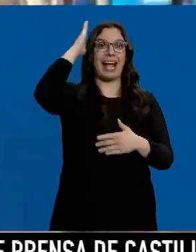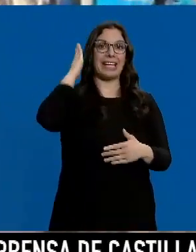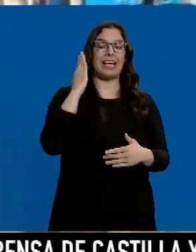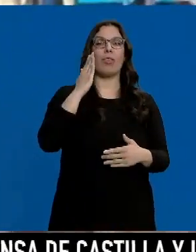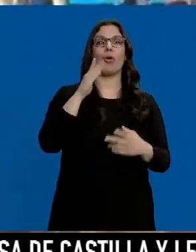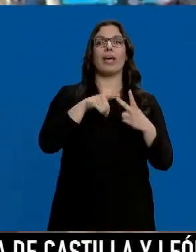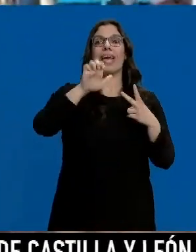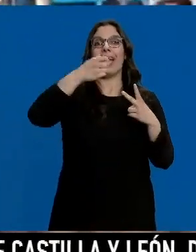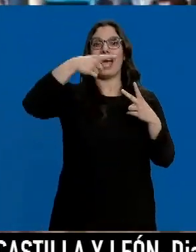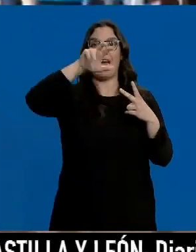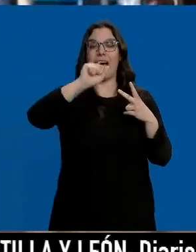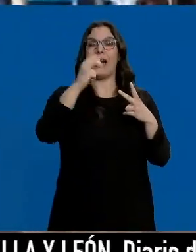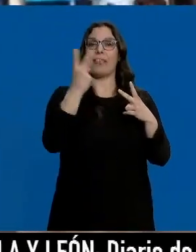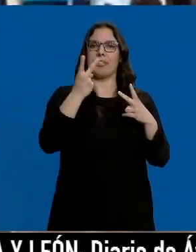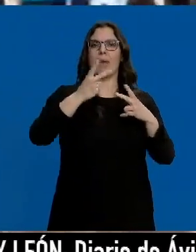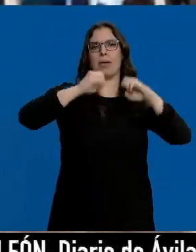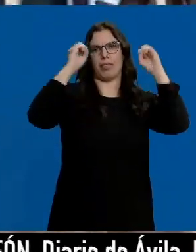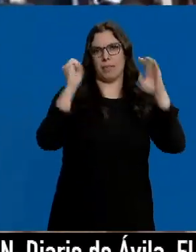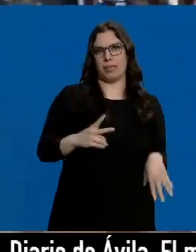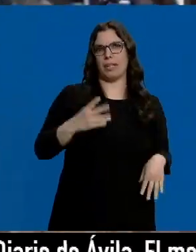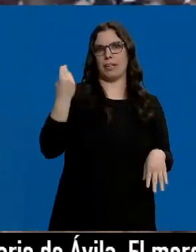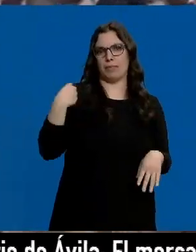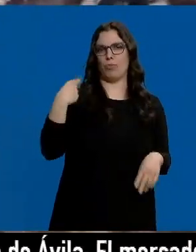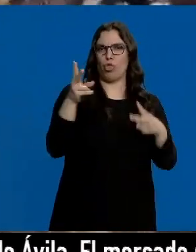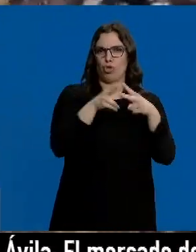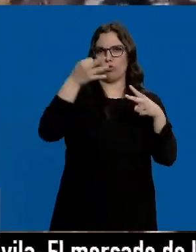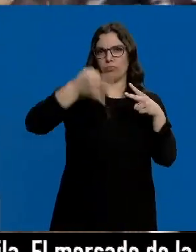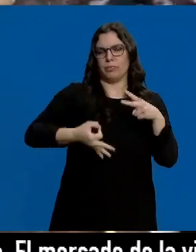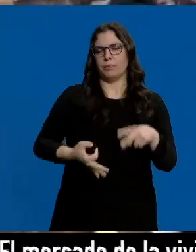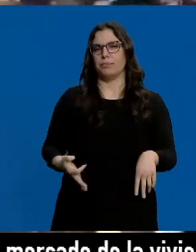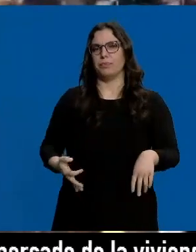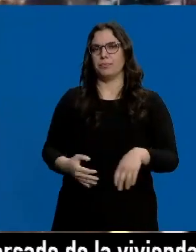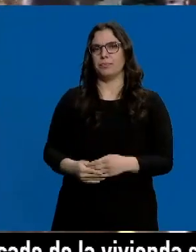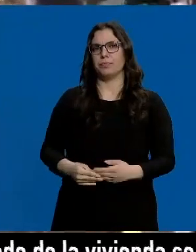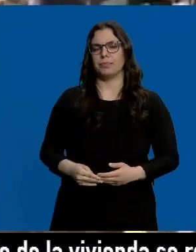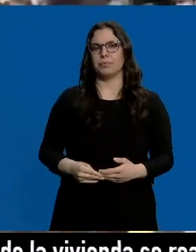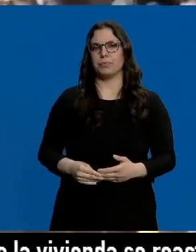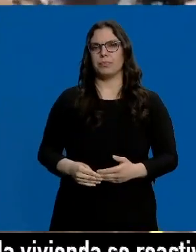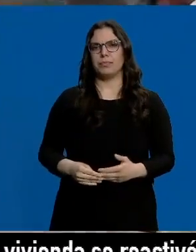del partido, de Teodoro García Egea, y del propio Pablo Casado.